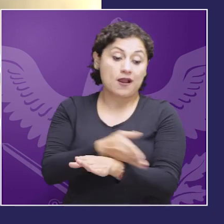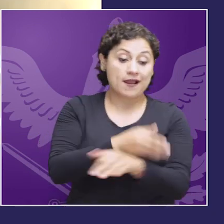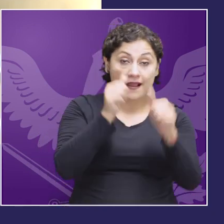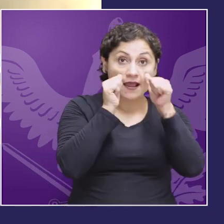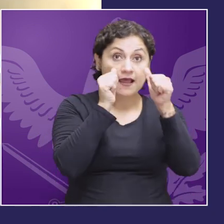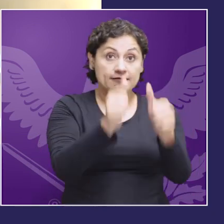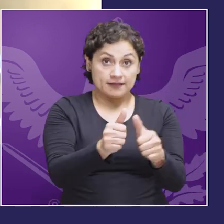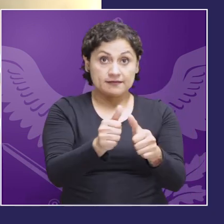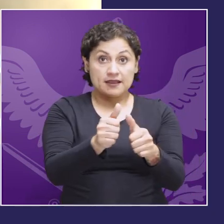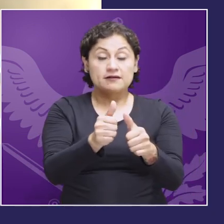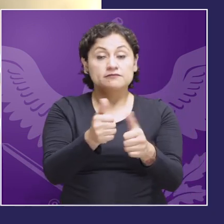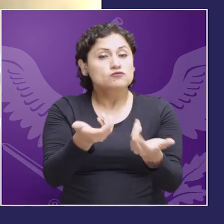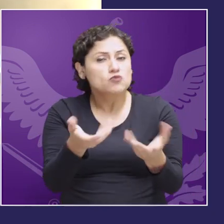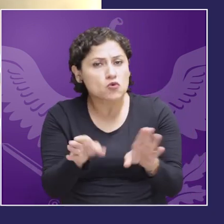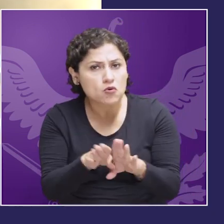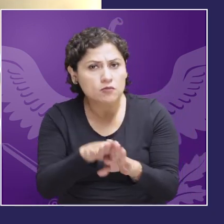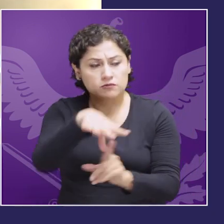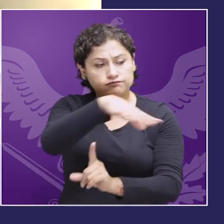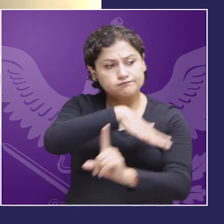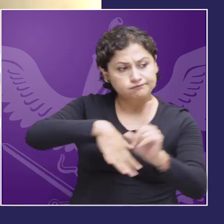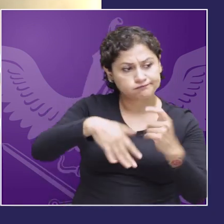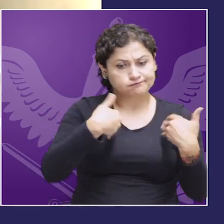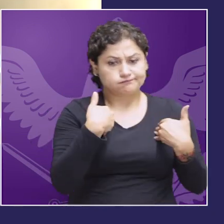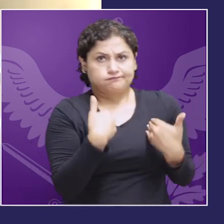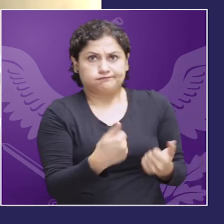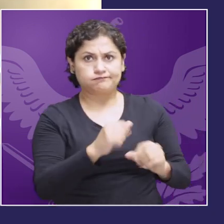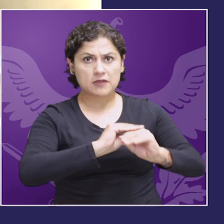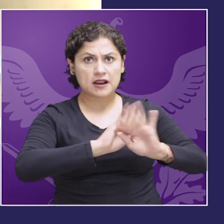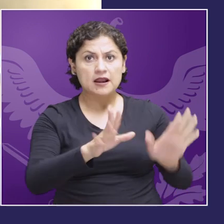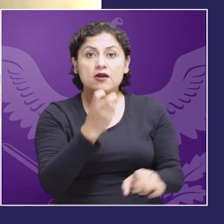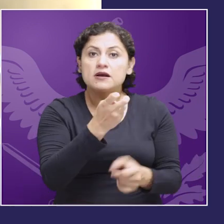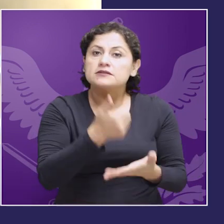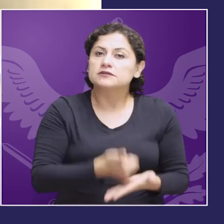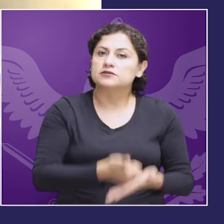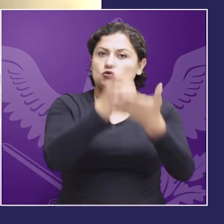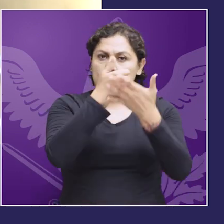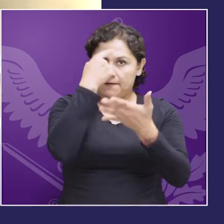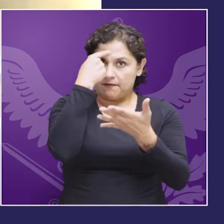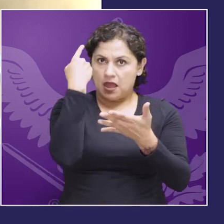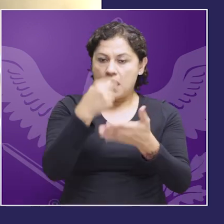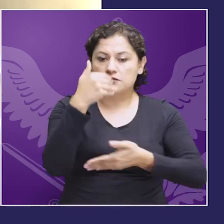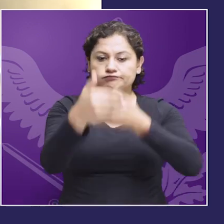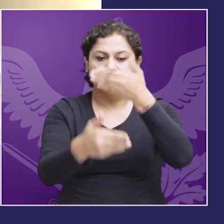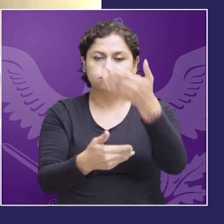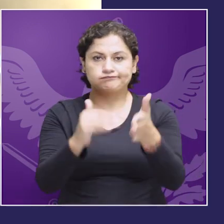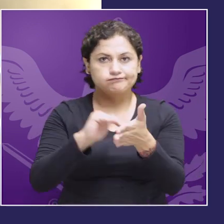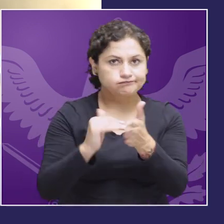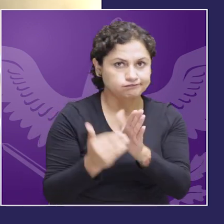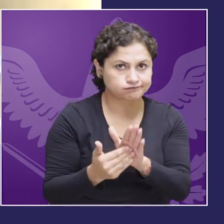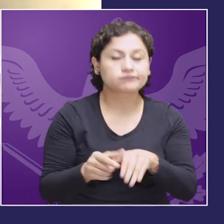Entonces, bueno, colocar prevención, entender los contextos y las coyunturas es un tema